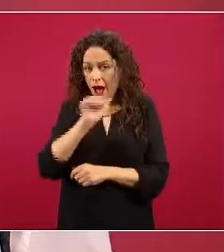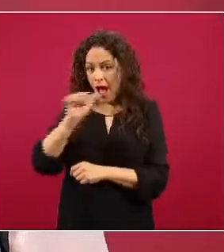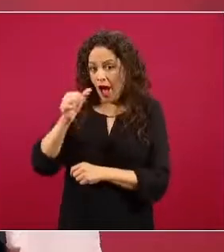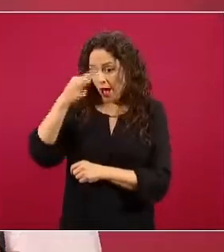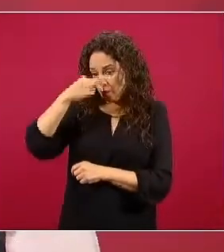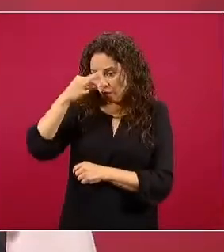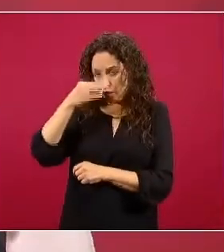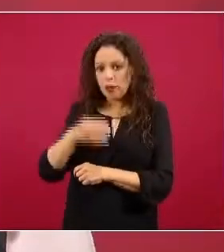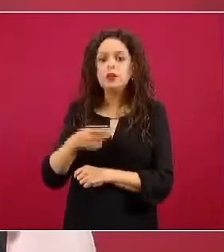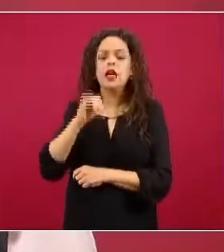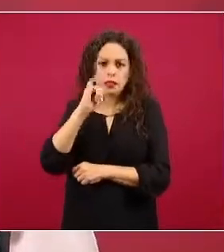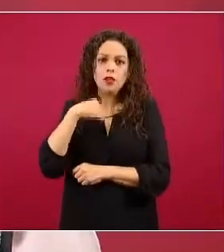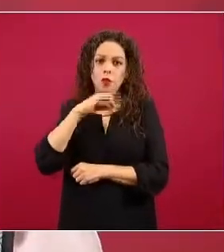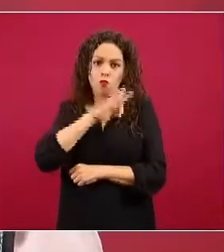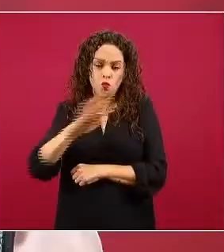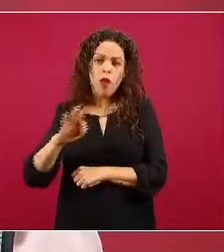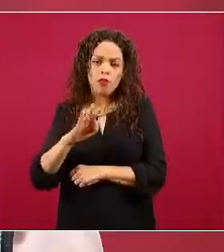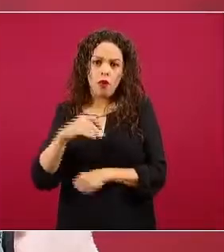sí, pero